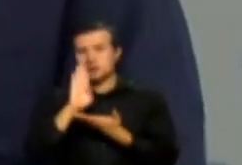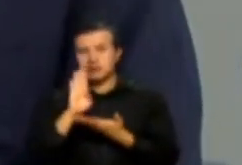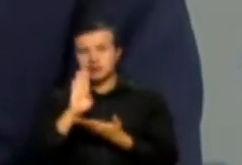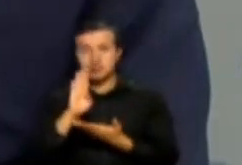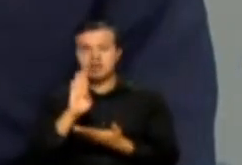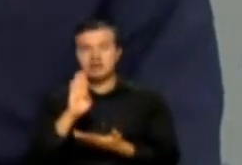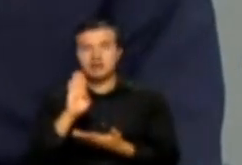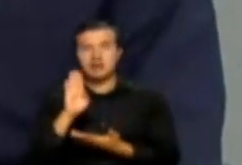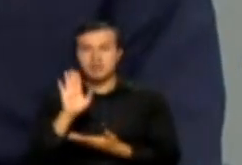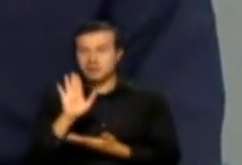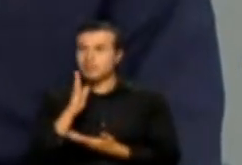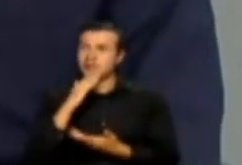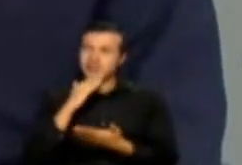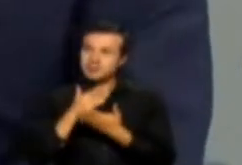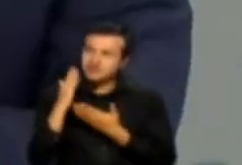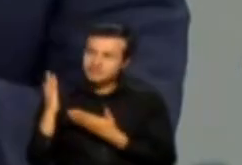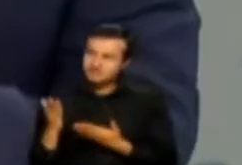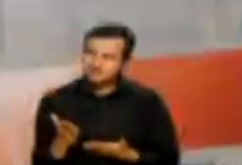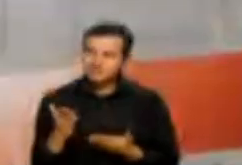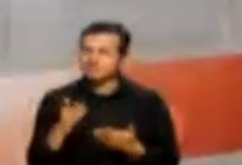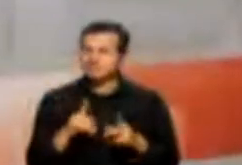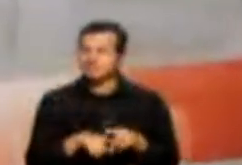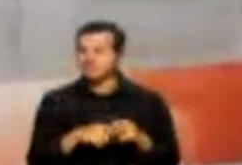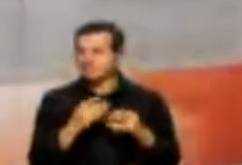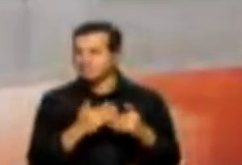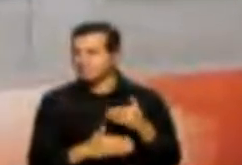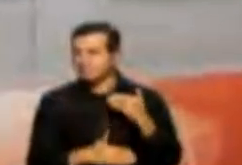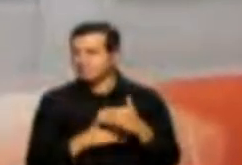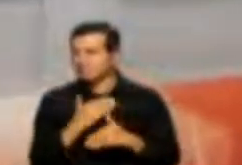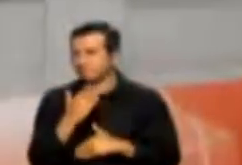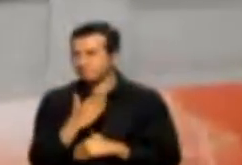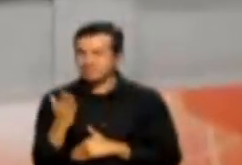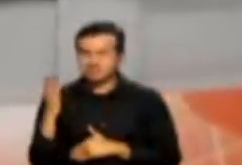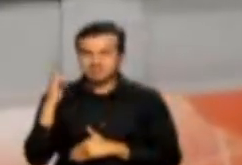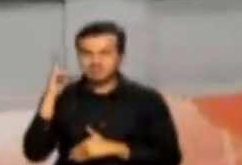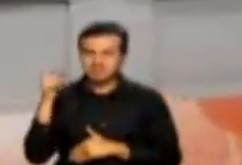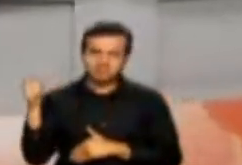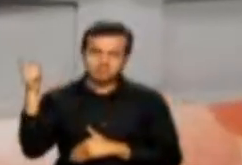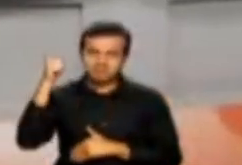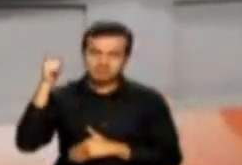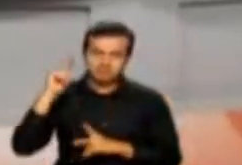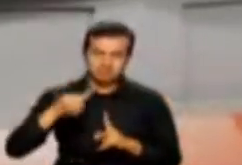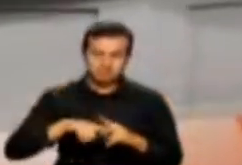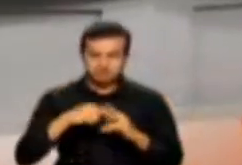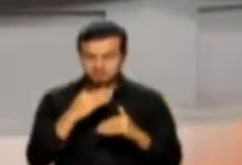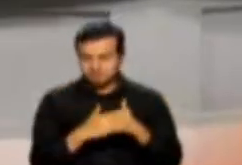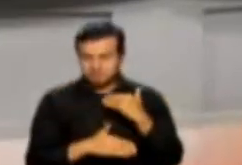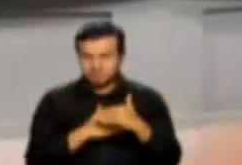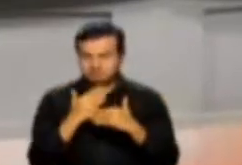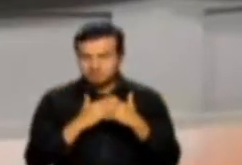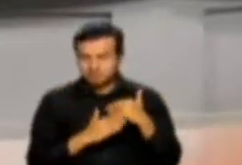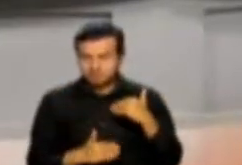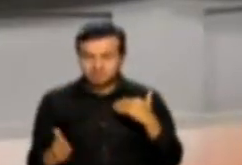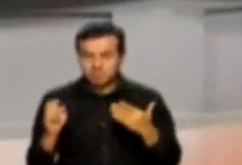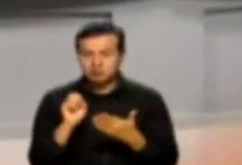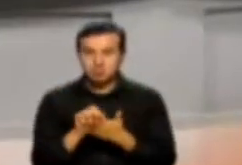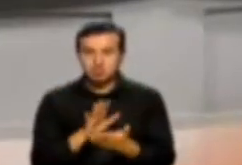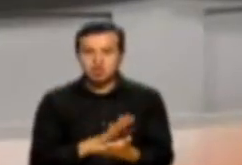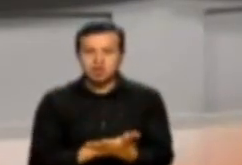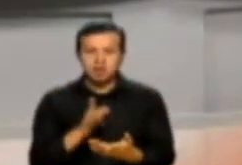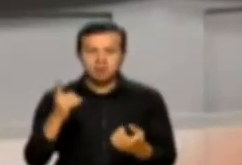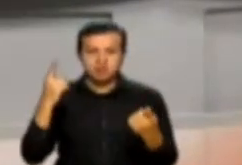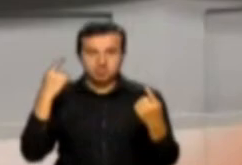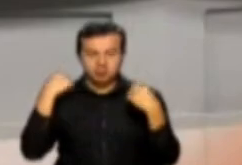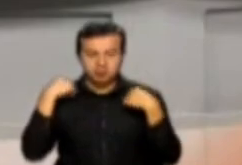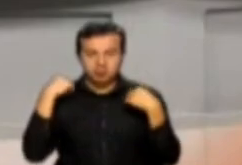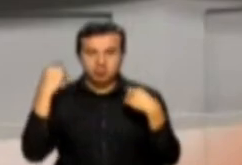gracias por estar aquí cómo se inició esto usted fue el líder inicial de este proceso de este programa de trasplante